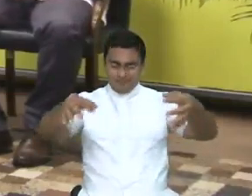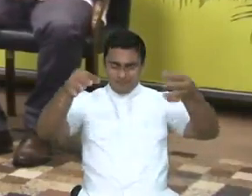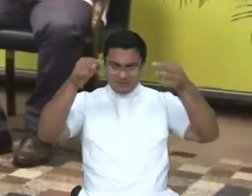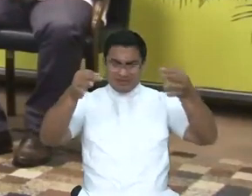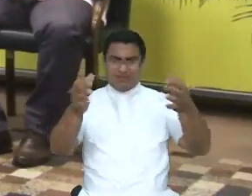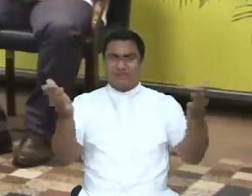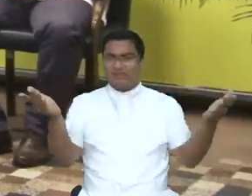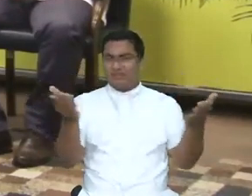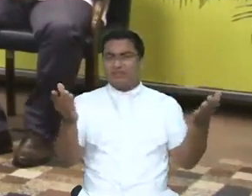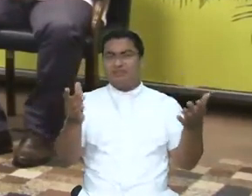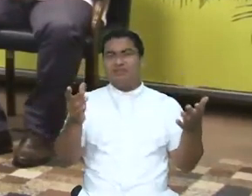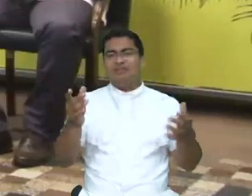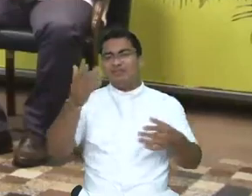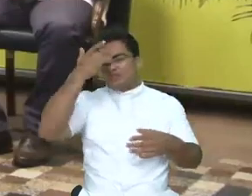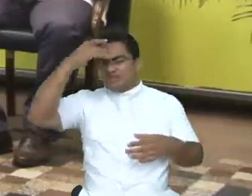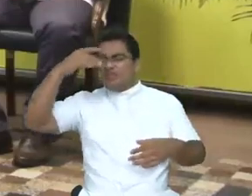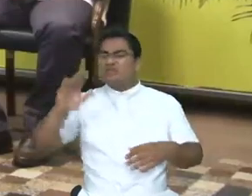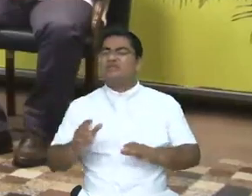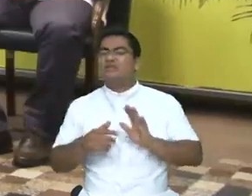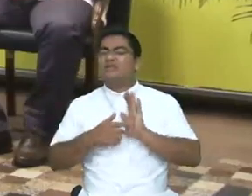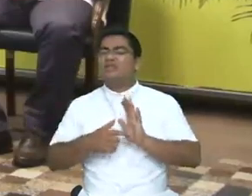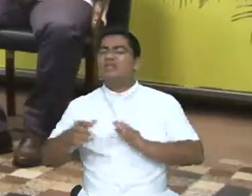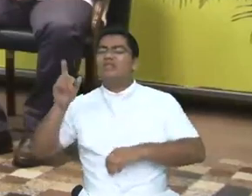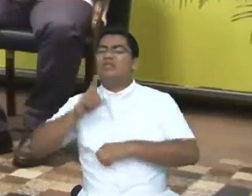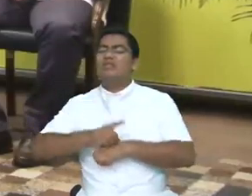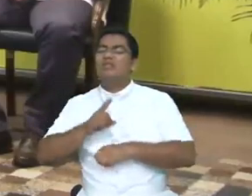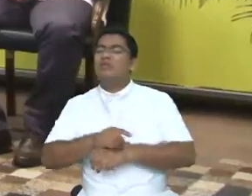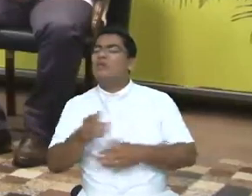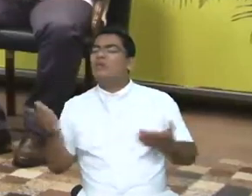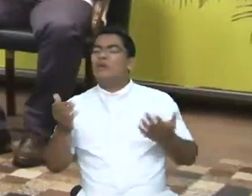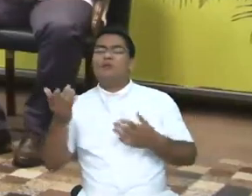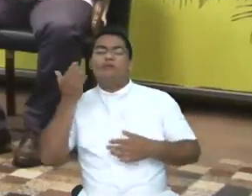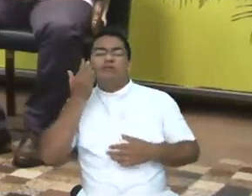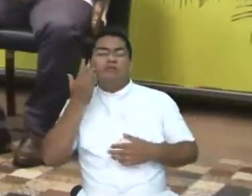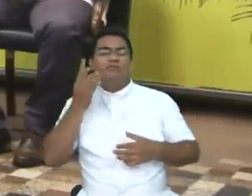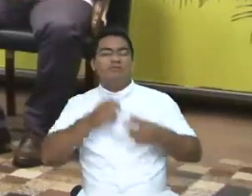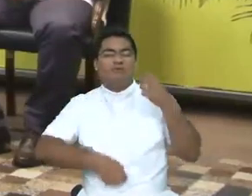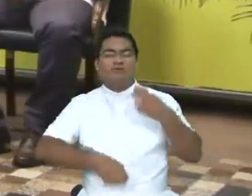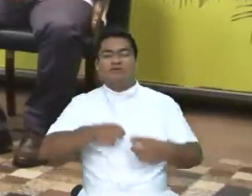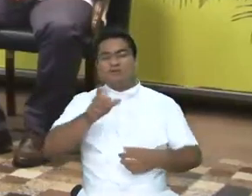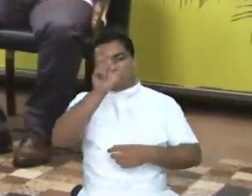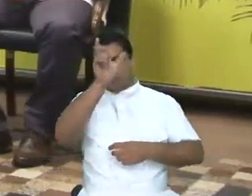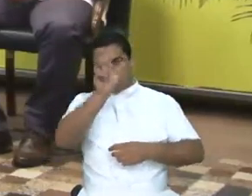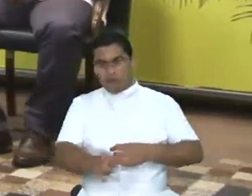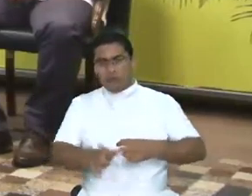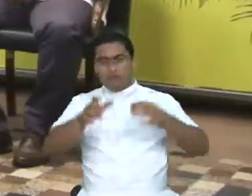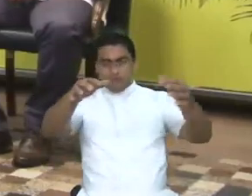parte de ello, pero ¿cómo se diagnostican las lesiones, las enfermedades de la columna vertebral?